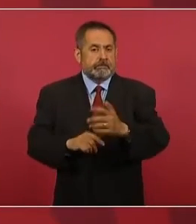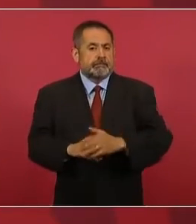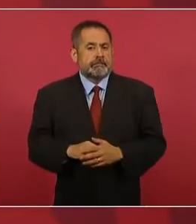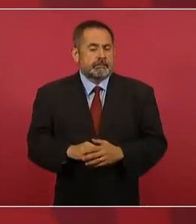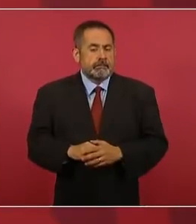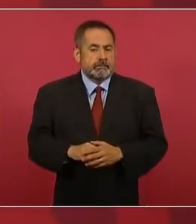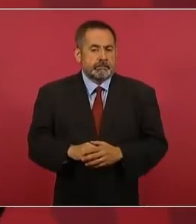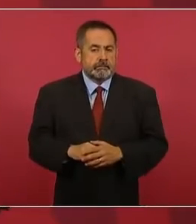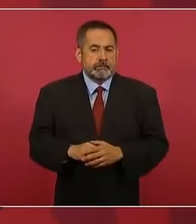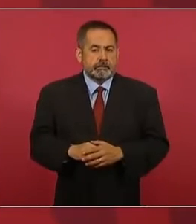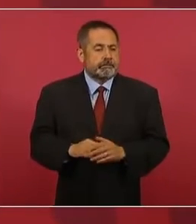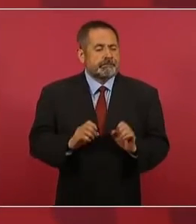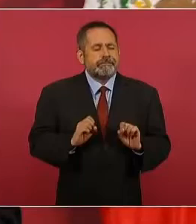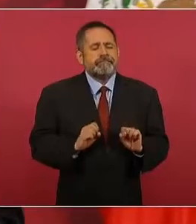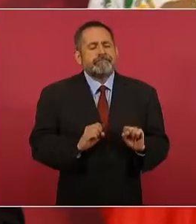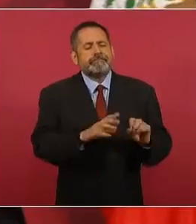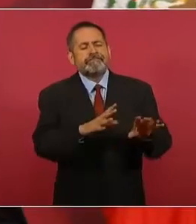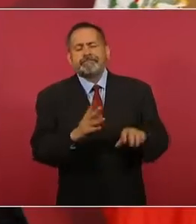hay impunidad